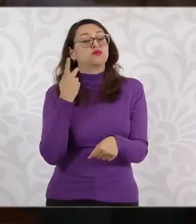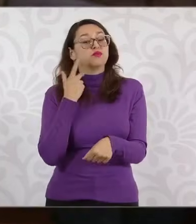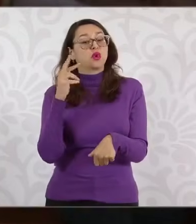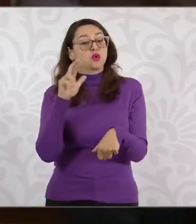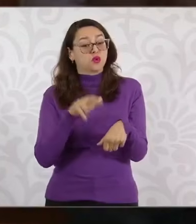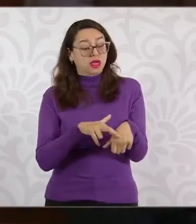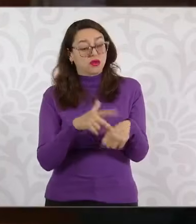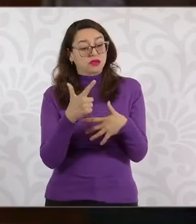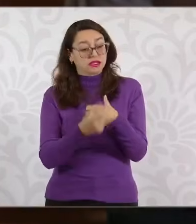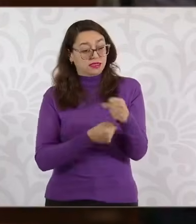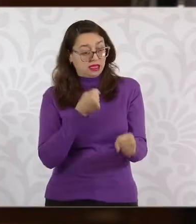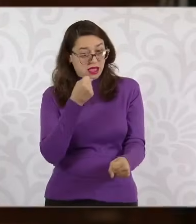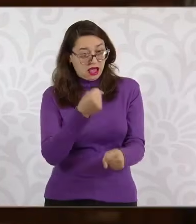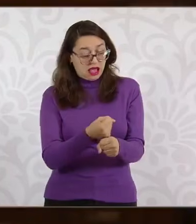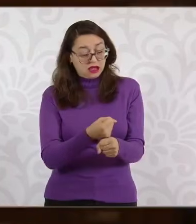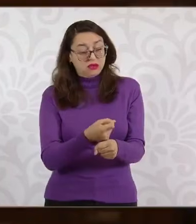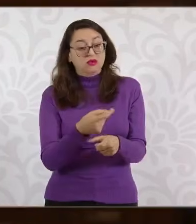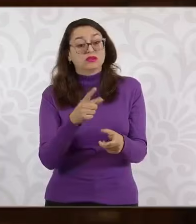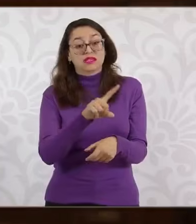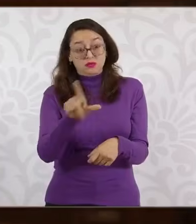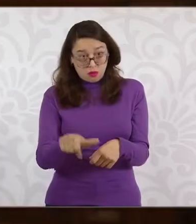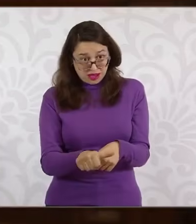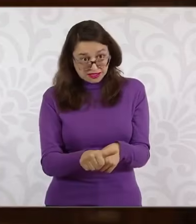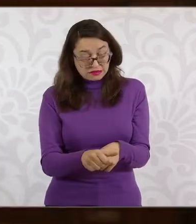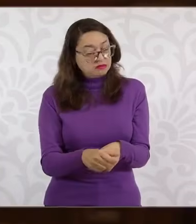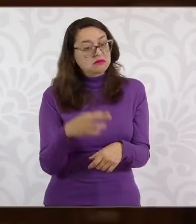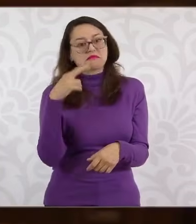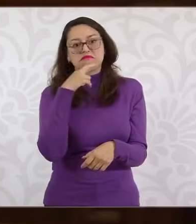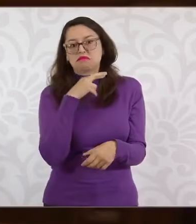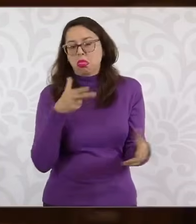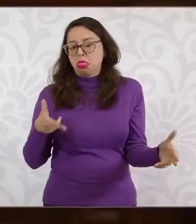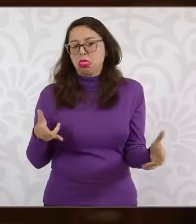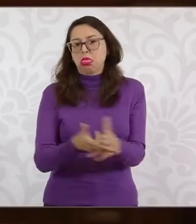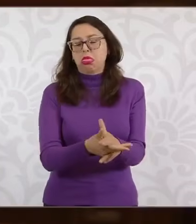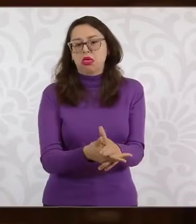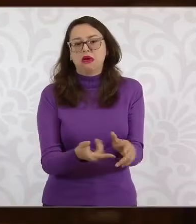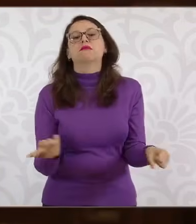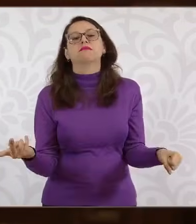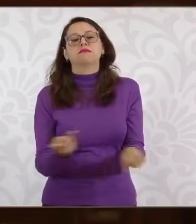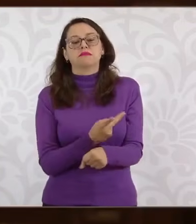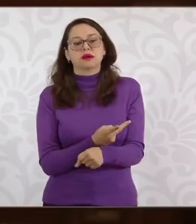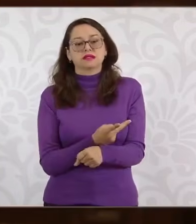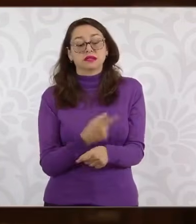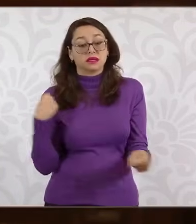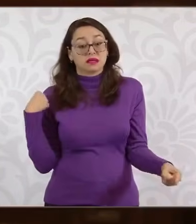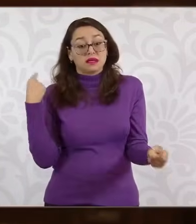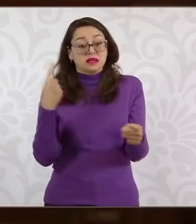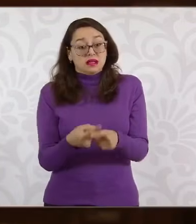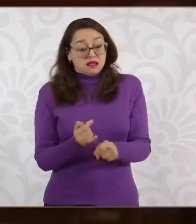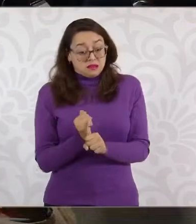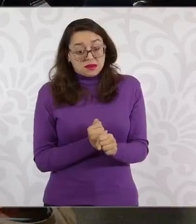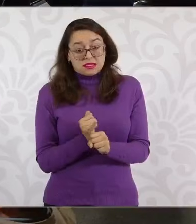más o menos 7 años. Yo quisiera preguntar, Presidenta, si han abordado este caso o qué investigaciones se han tenido al respecto, sobre